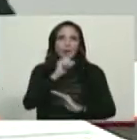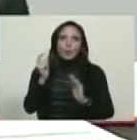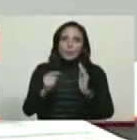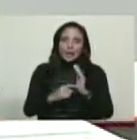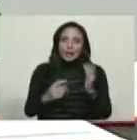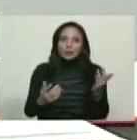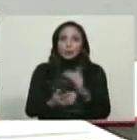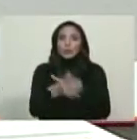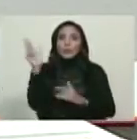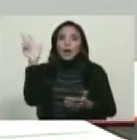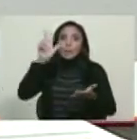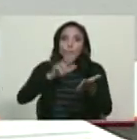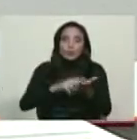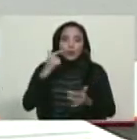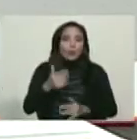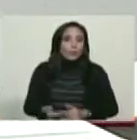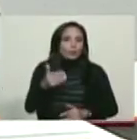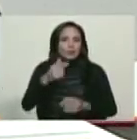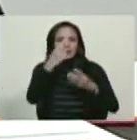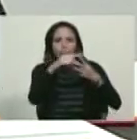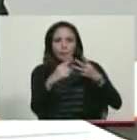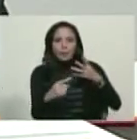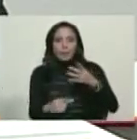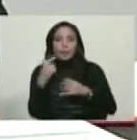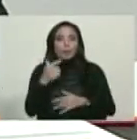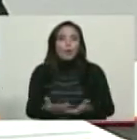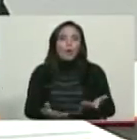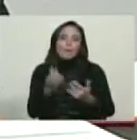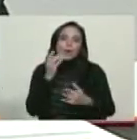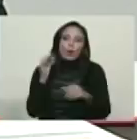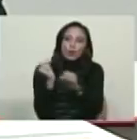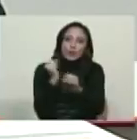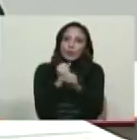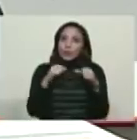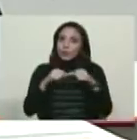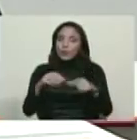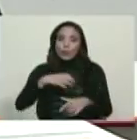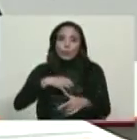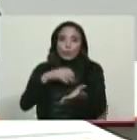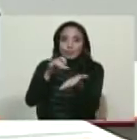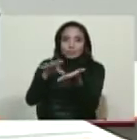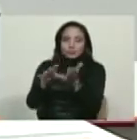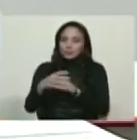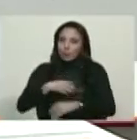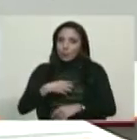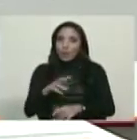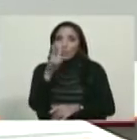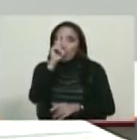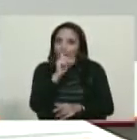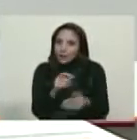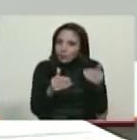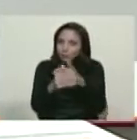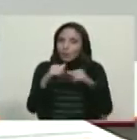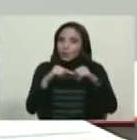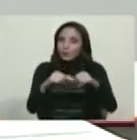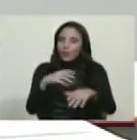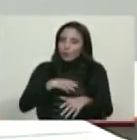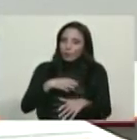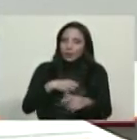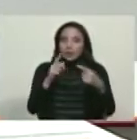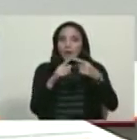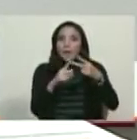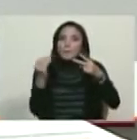hemos aprobado importantes decretos como el decreto de inamovilidad laboral, como el decreto de ratificación de soberanía